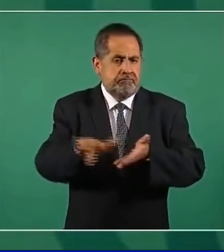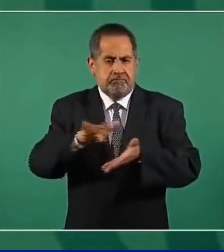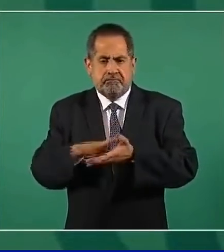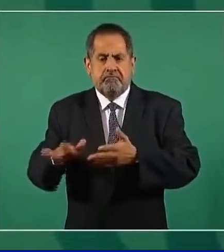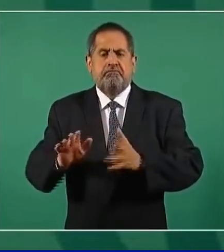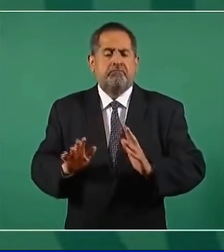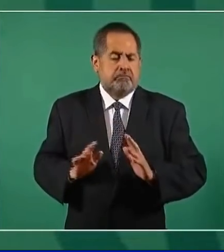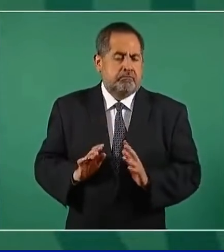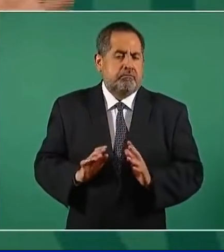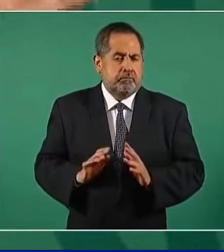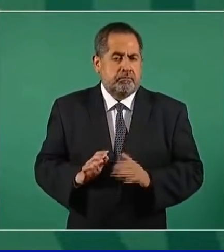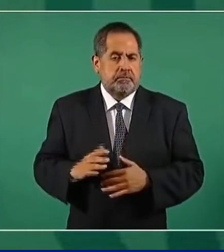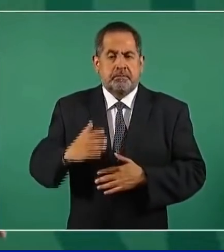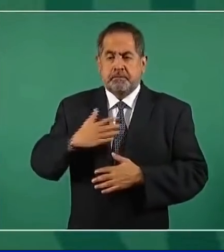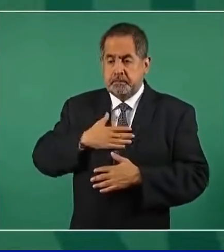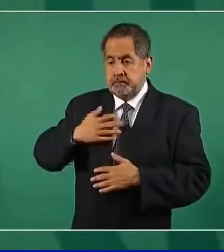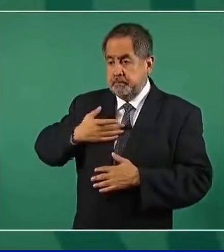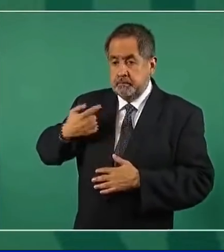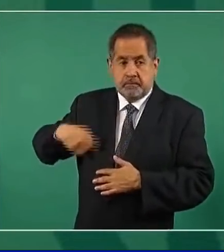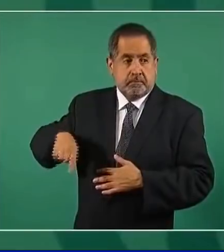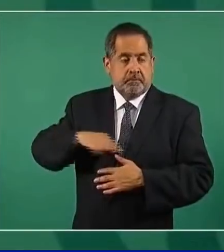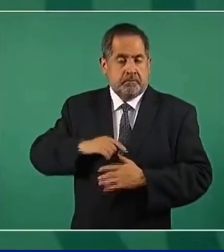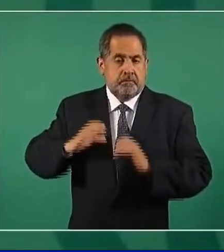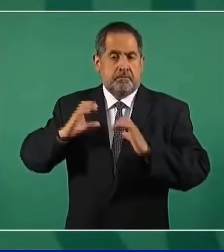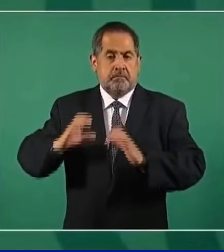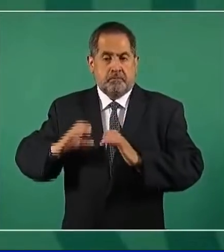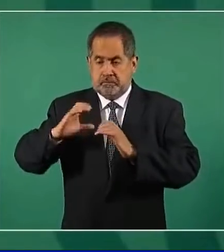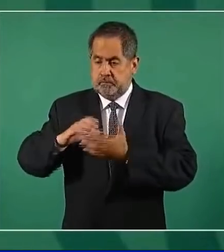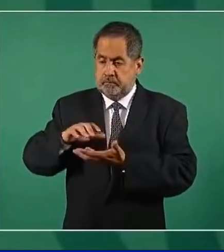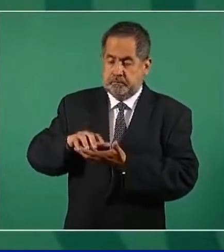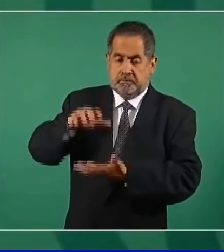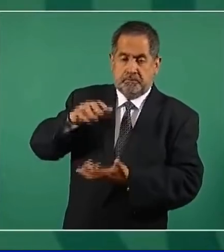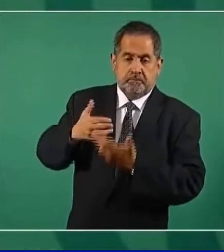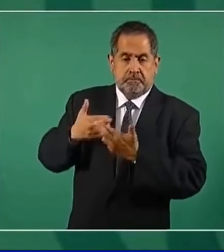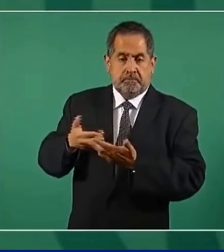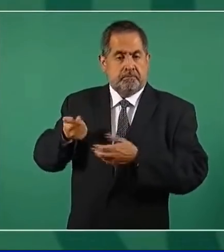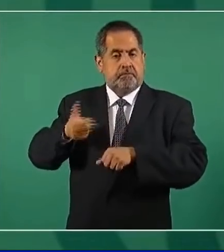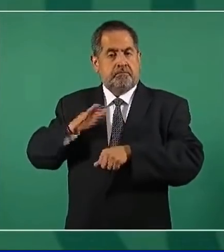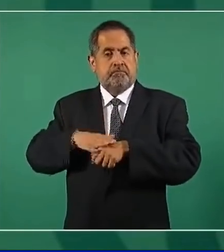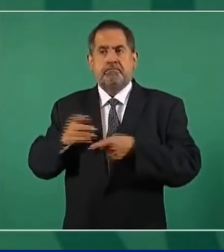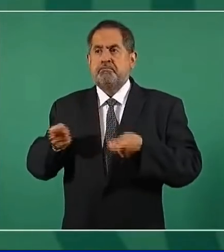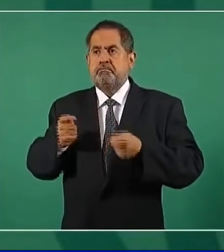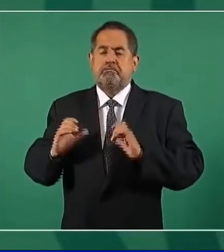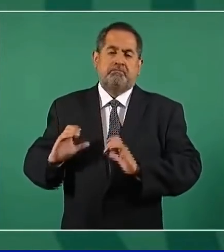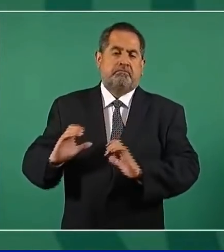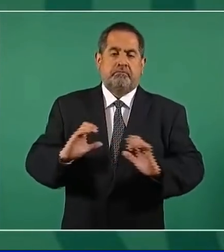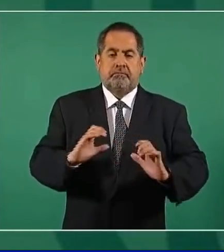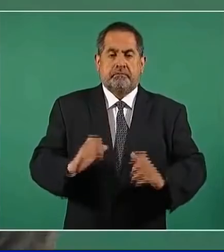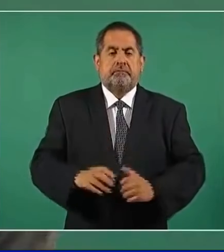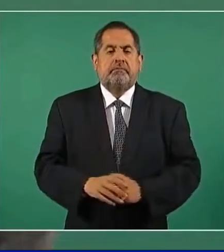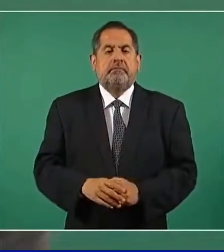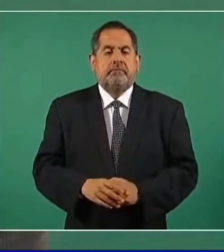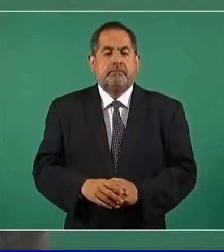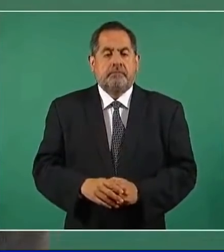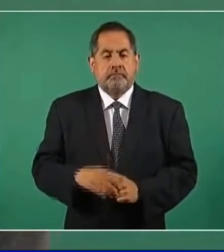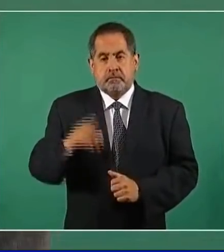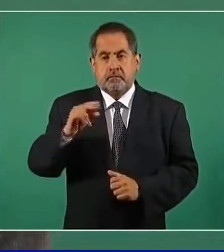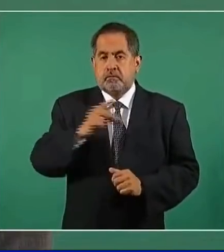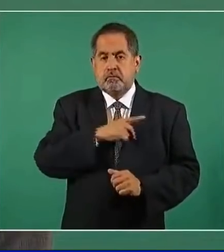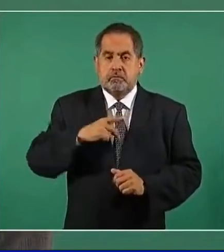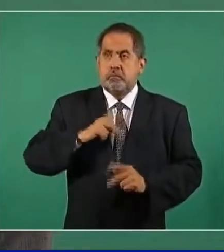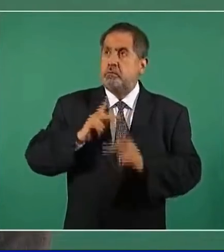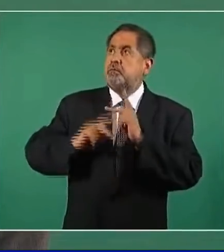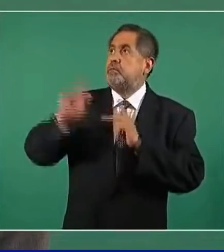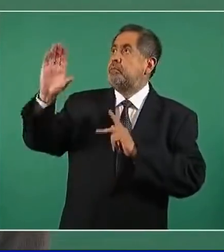pero también nosotros tenemos que cuidar nuestra administración para no